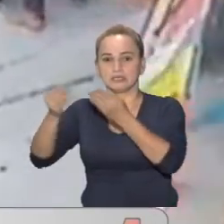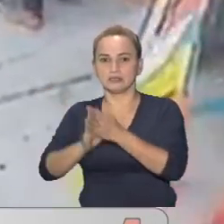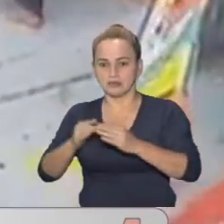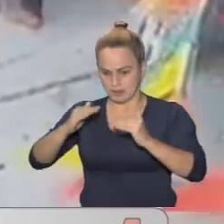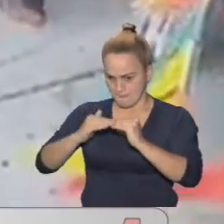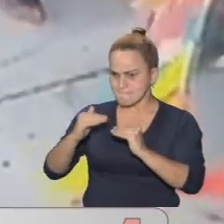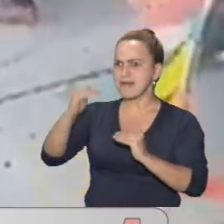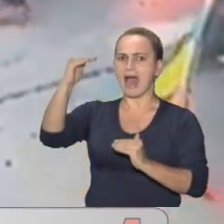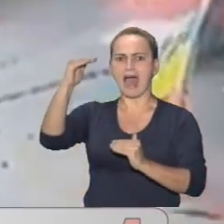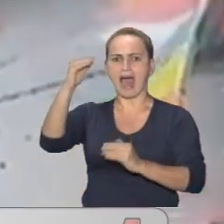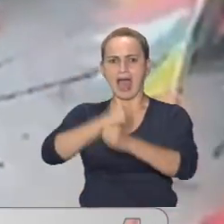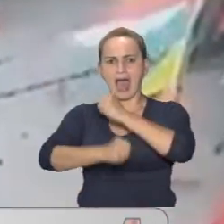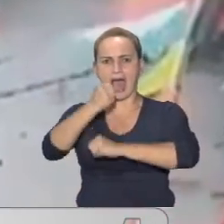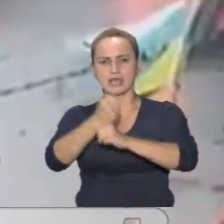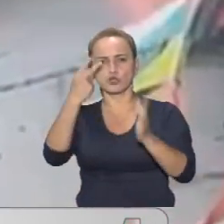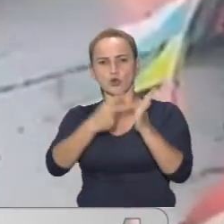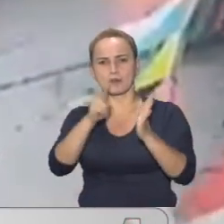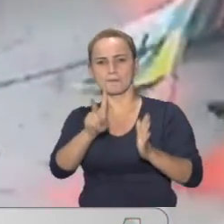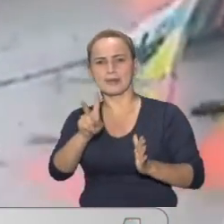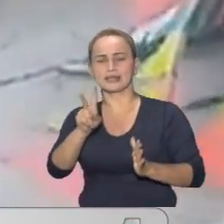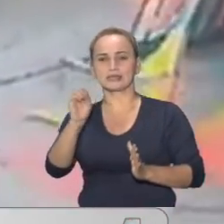incremento respecto al año anterior del